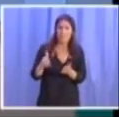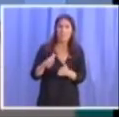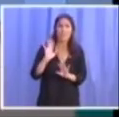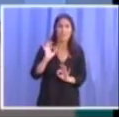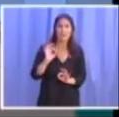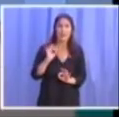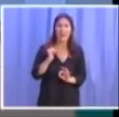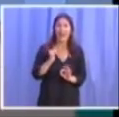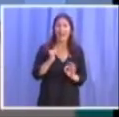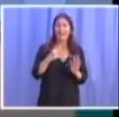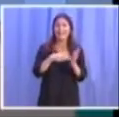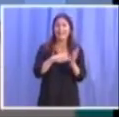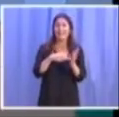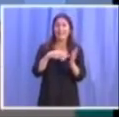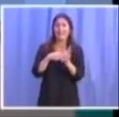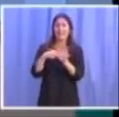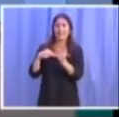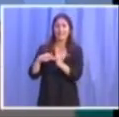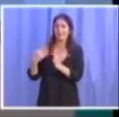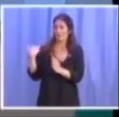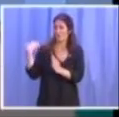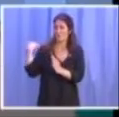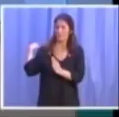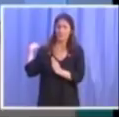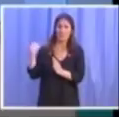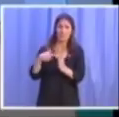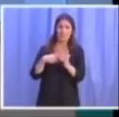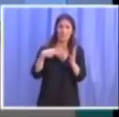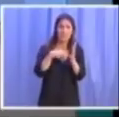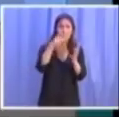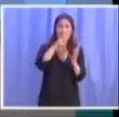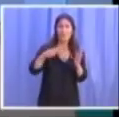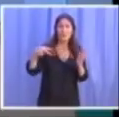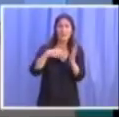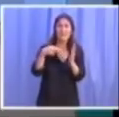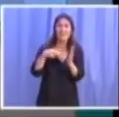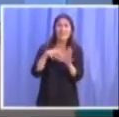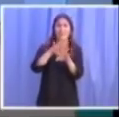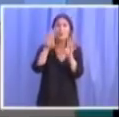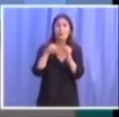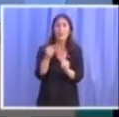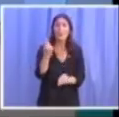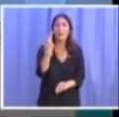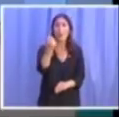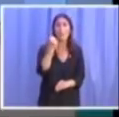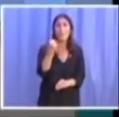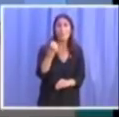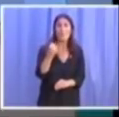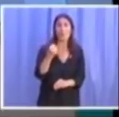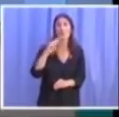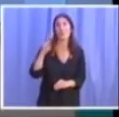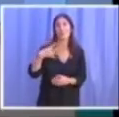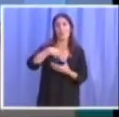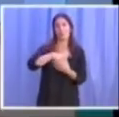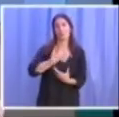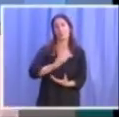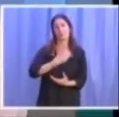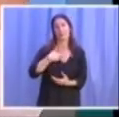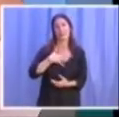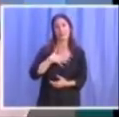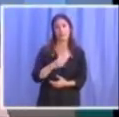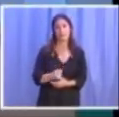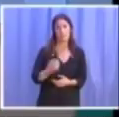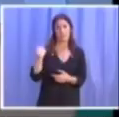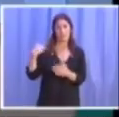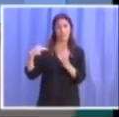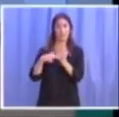Hay enchufes de los últimos años, personas enchufadas, que cuestan 2 millones de euros al ayuntamiento. Enchufes que estaban y